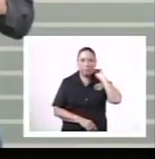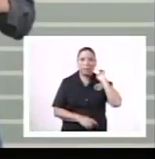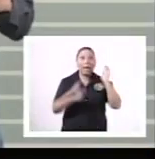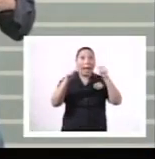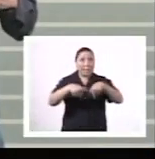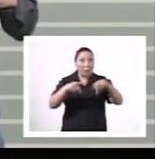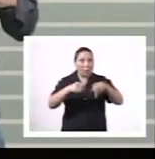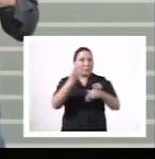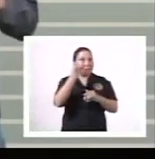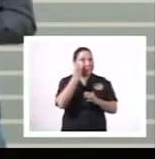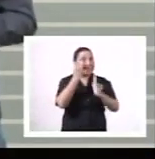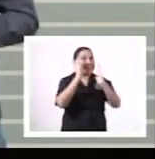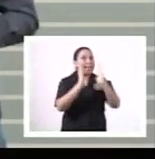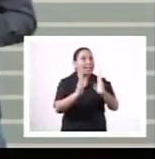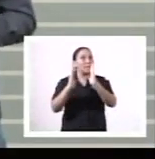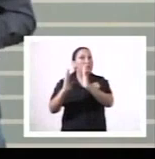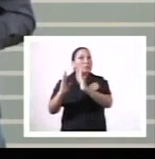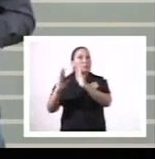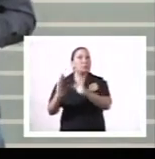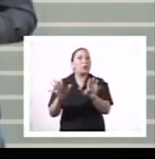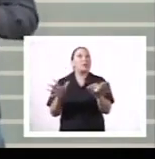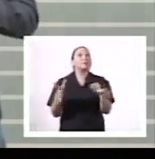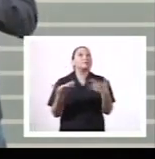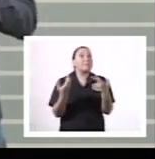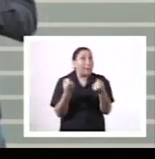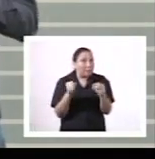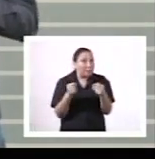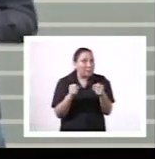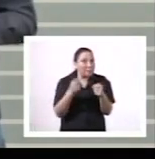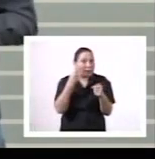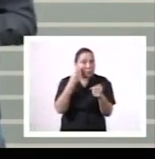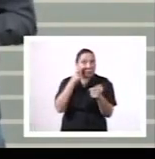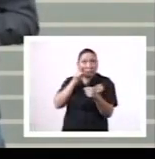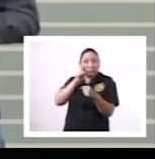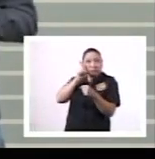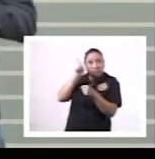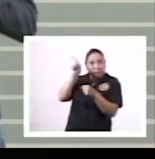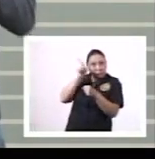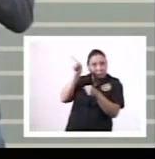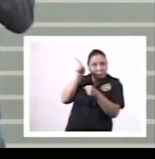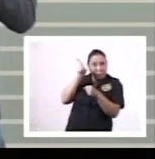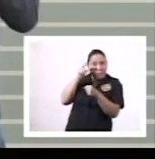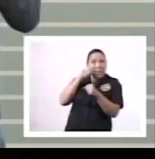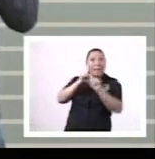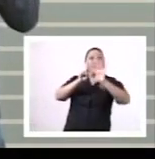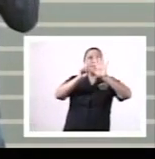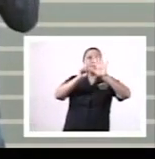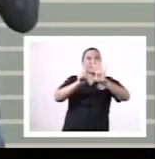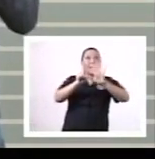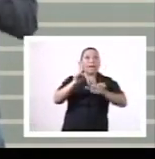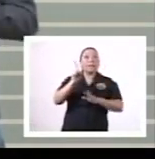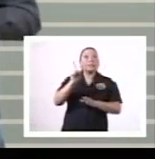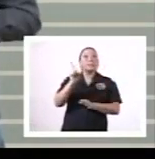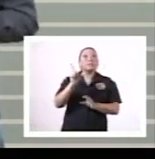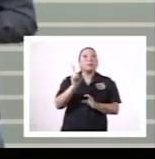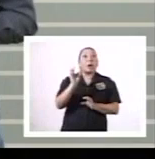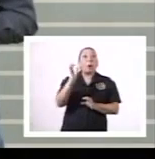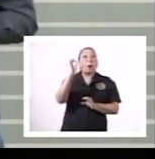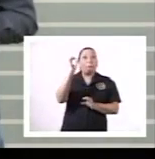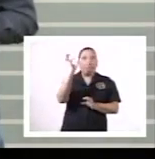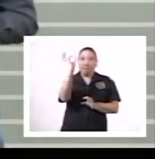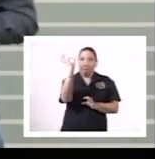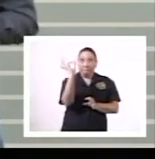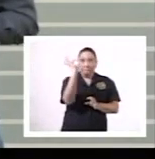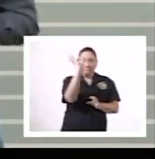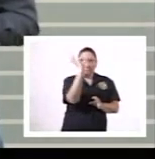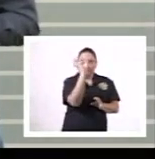las instrucciones son: en su pantalla van a aparecer 6 bolitas. Recuerden que esto